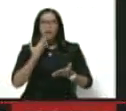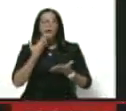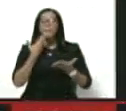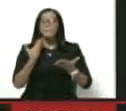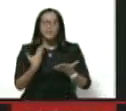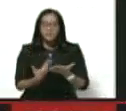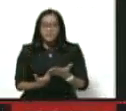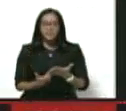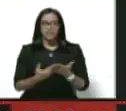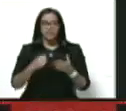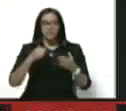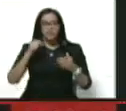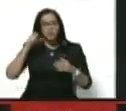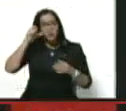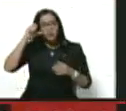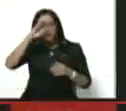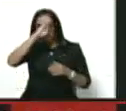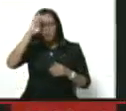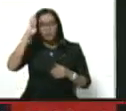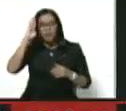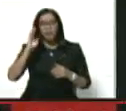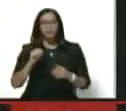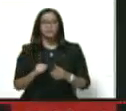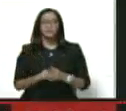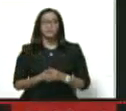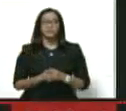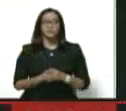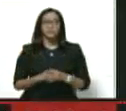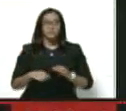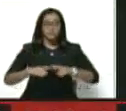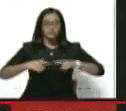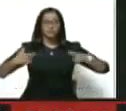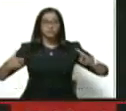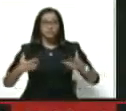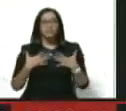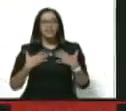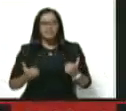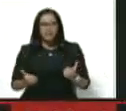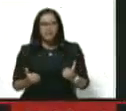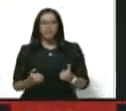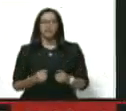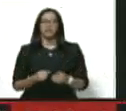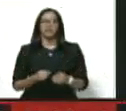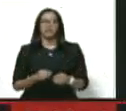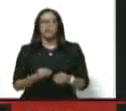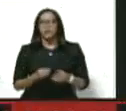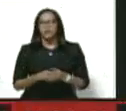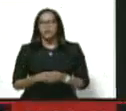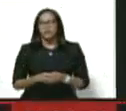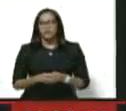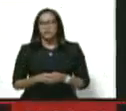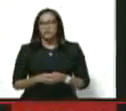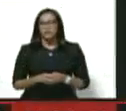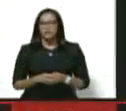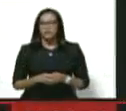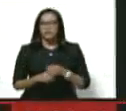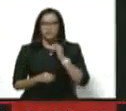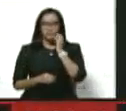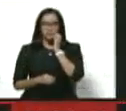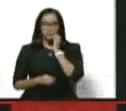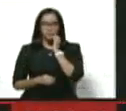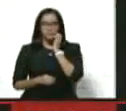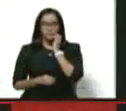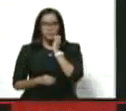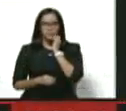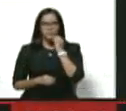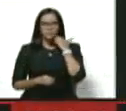multiplicar a todo nivel lo que esta utilización de esta